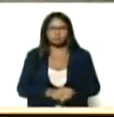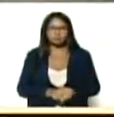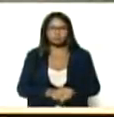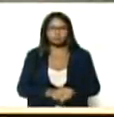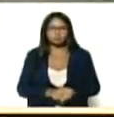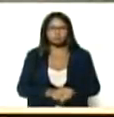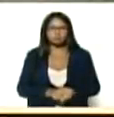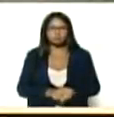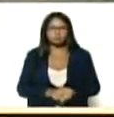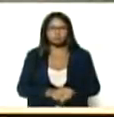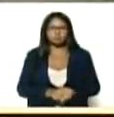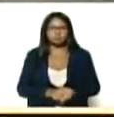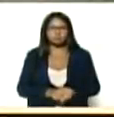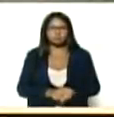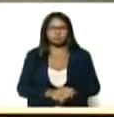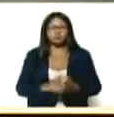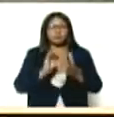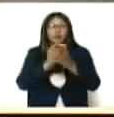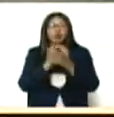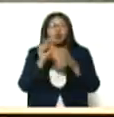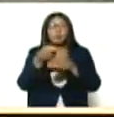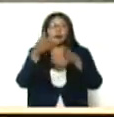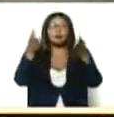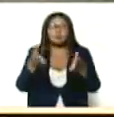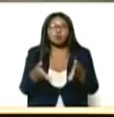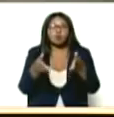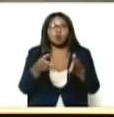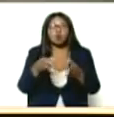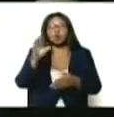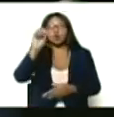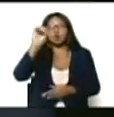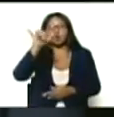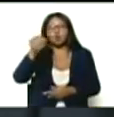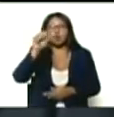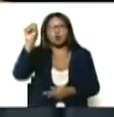El compañero gobernador Edwin Rojas.